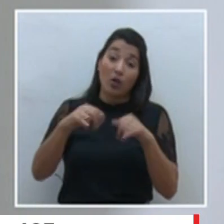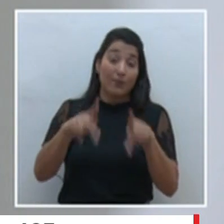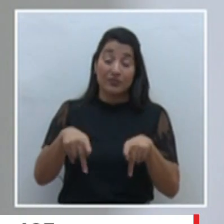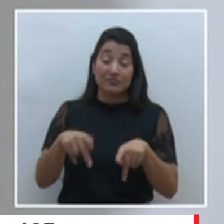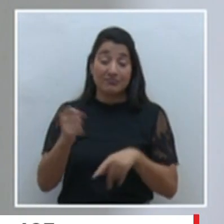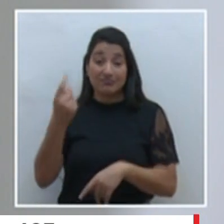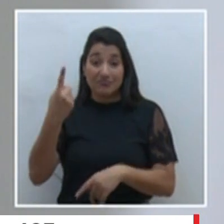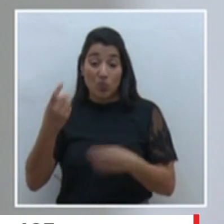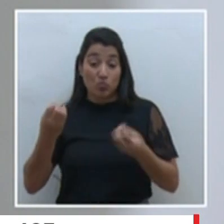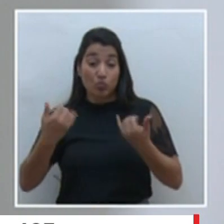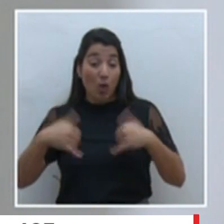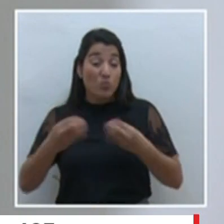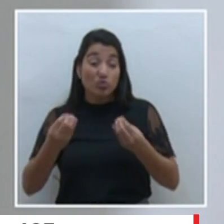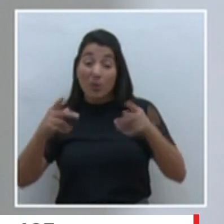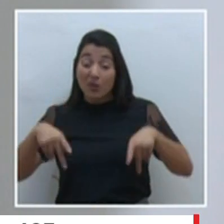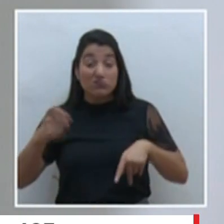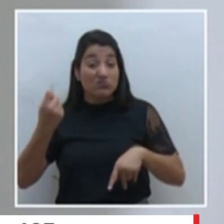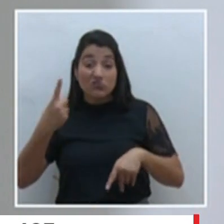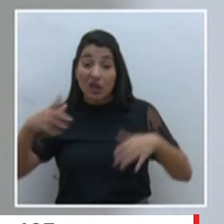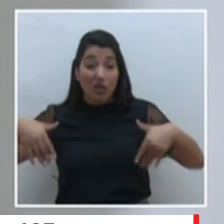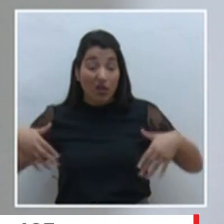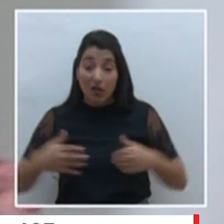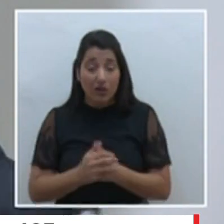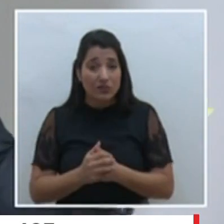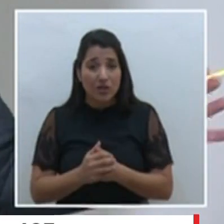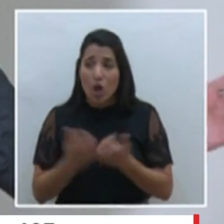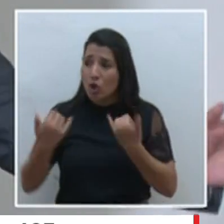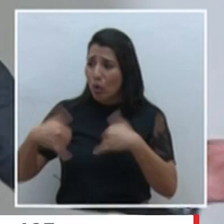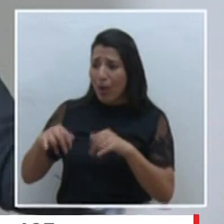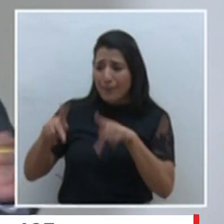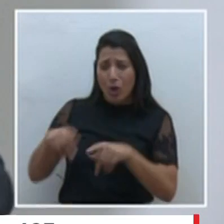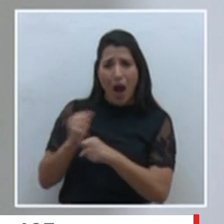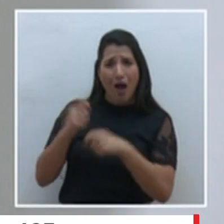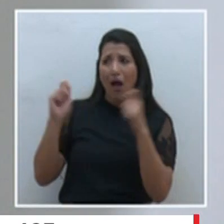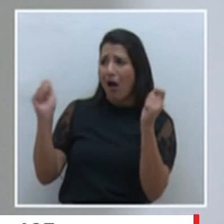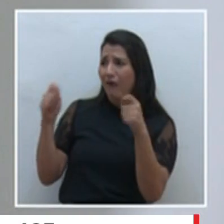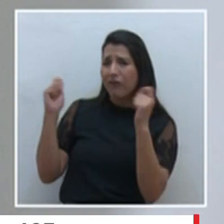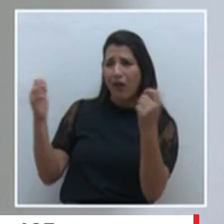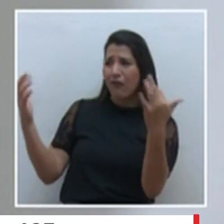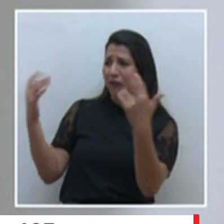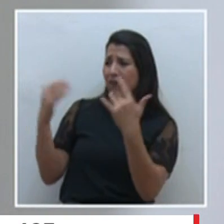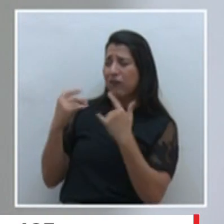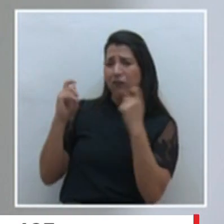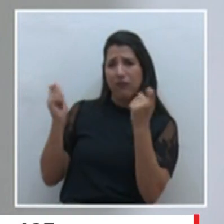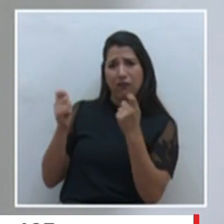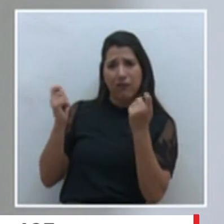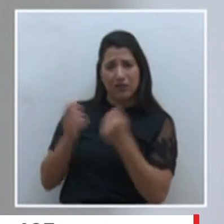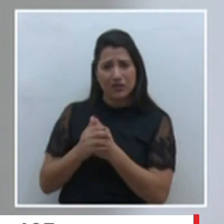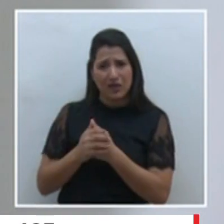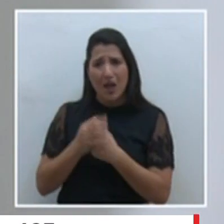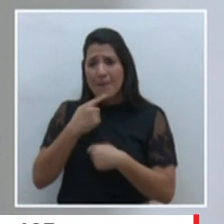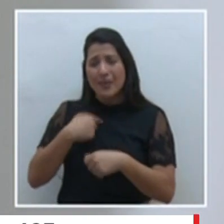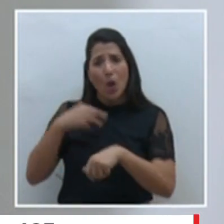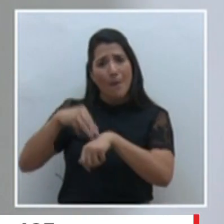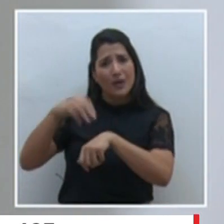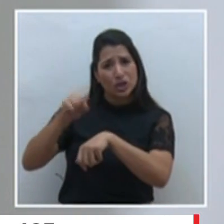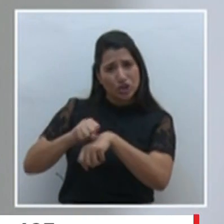comprende. Y hemos encontrado gente que hace fiestas, ¿verdad? Y agarran y están un montón de gente. Un día de estos nos dijo don Michael, llegaron